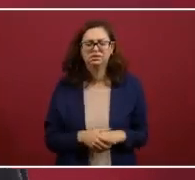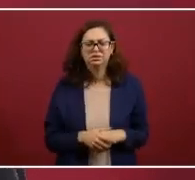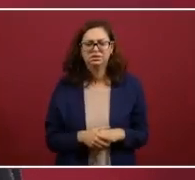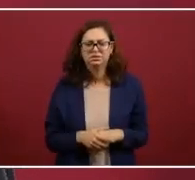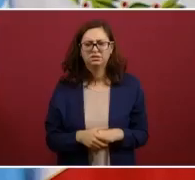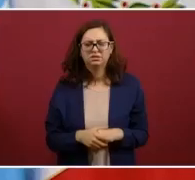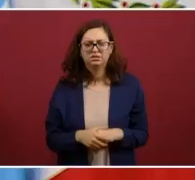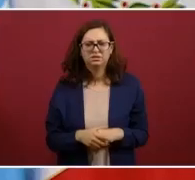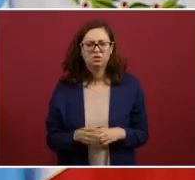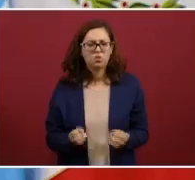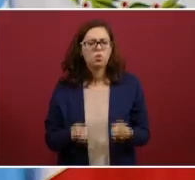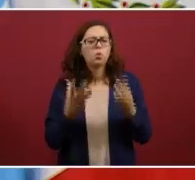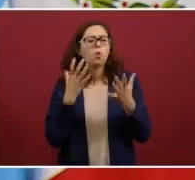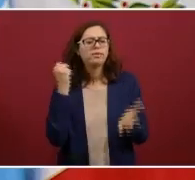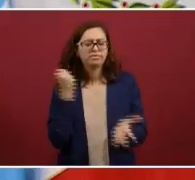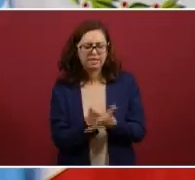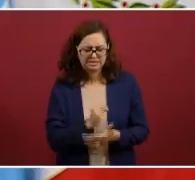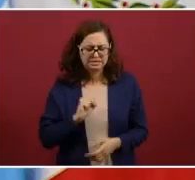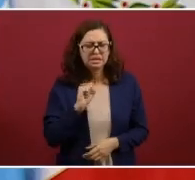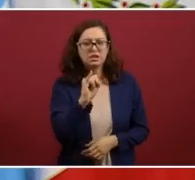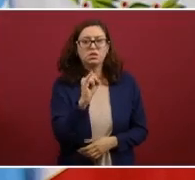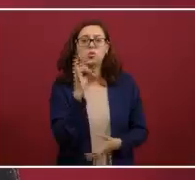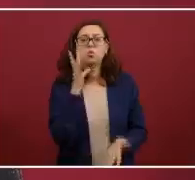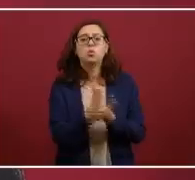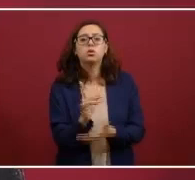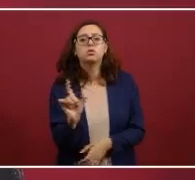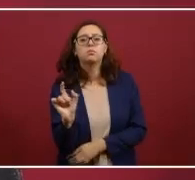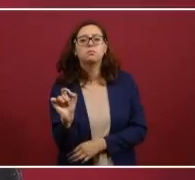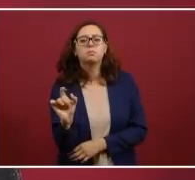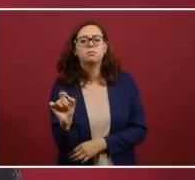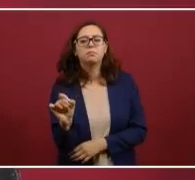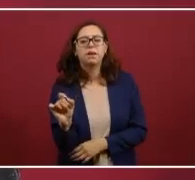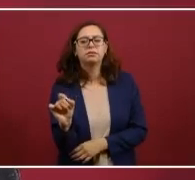¿Cuántas se autorizaron? 20.